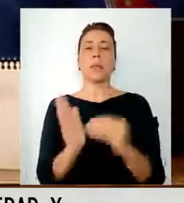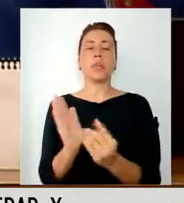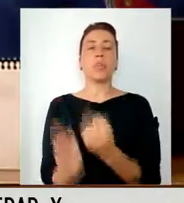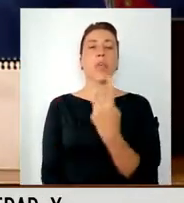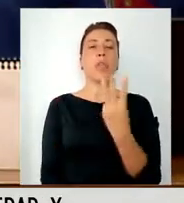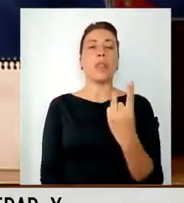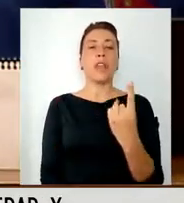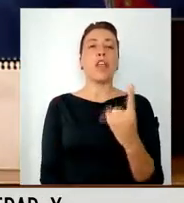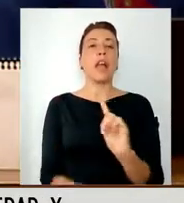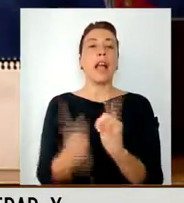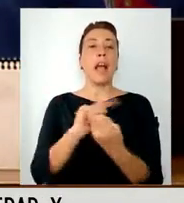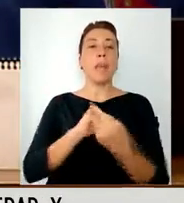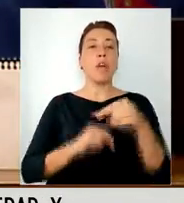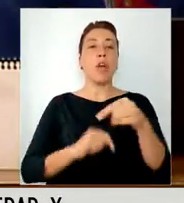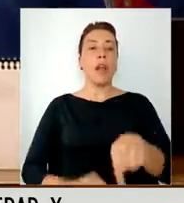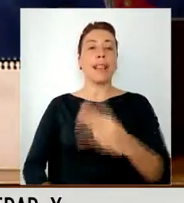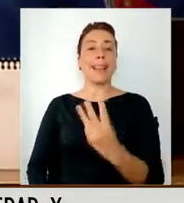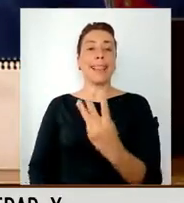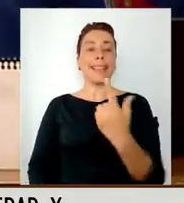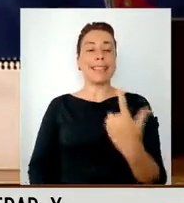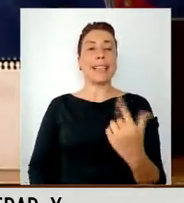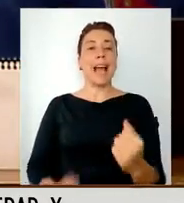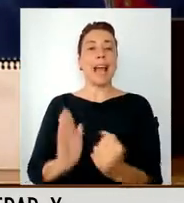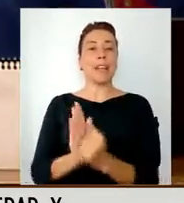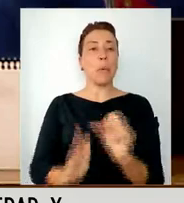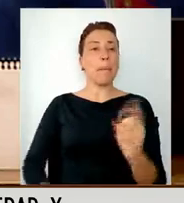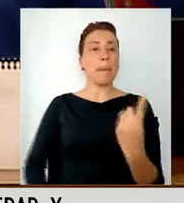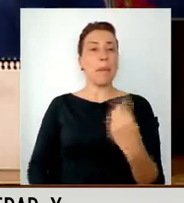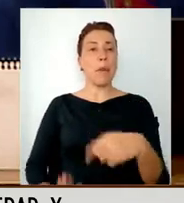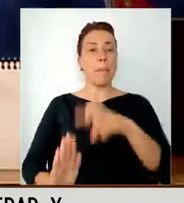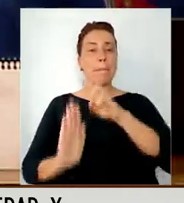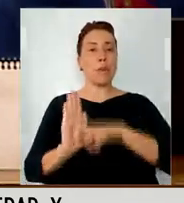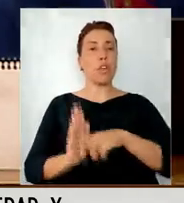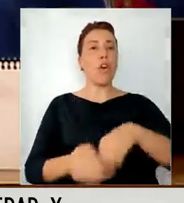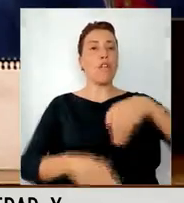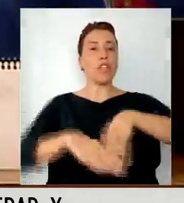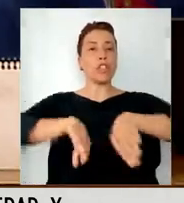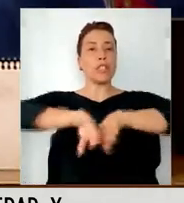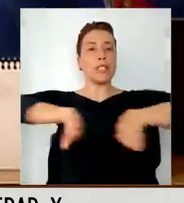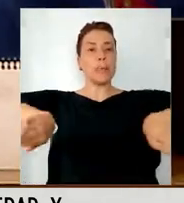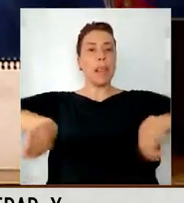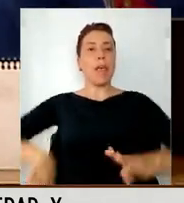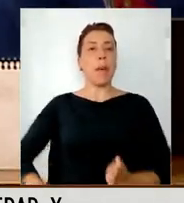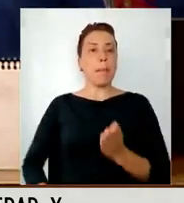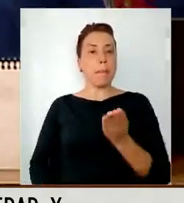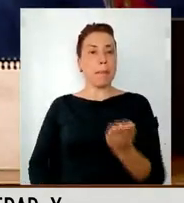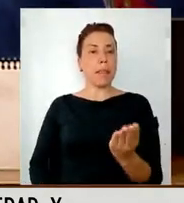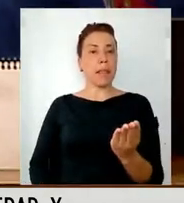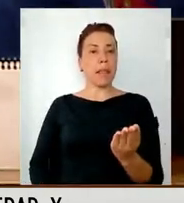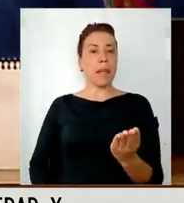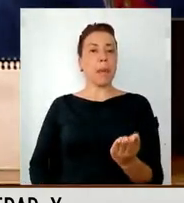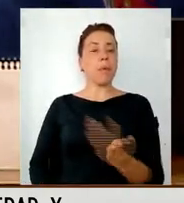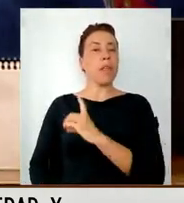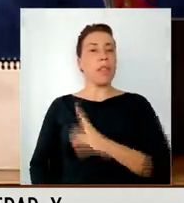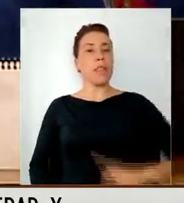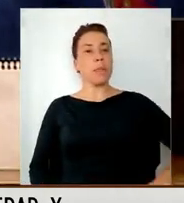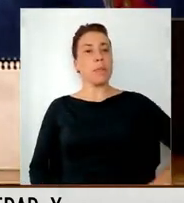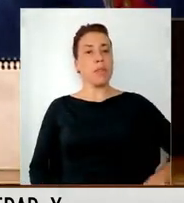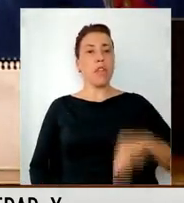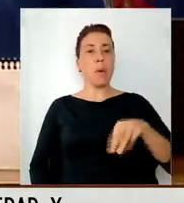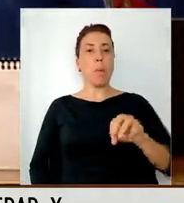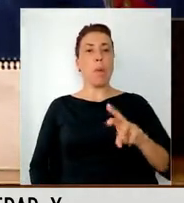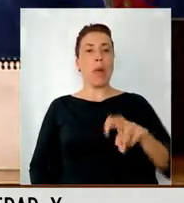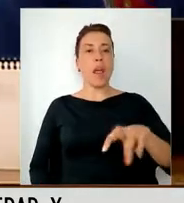a ser 37 del artículo primero del proyecto cuya votación separada ha sido solicitada por el diputado Benjamín Moreno y que consta en las